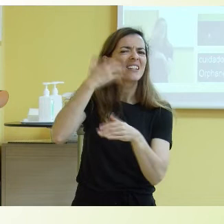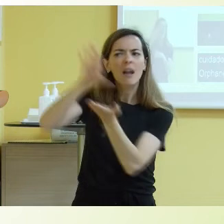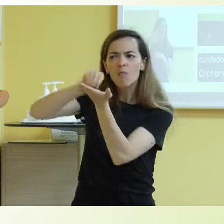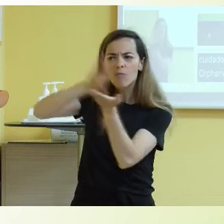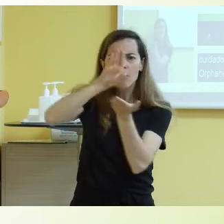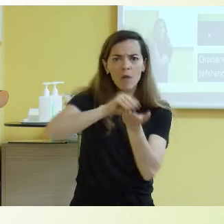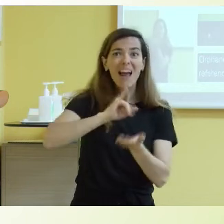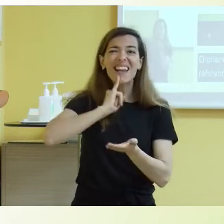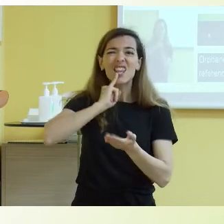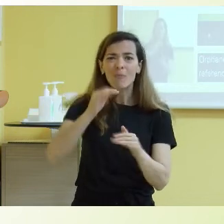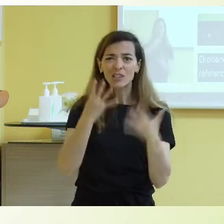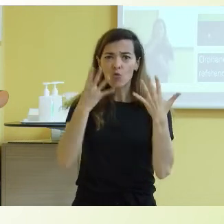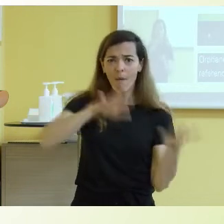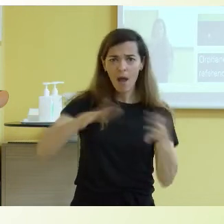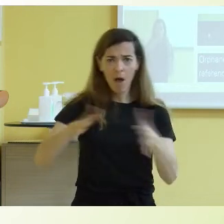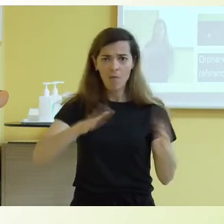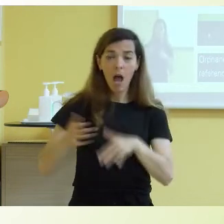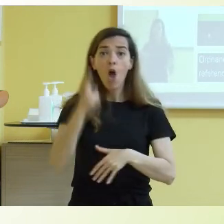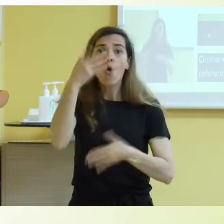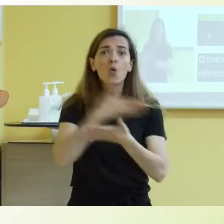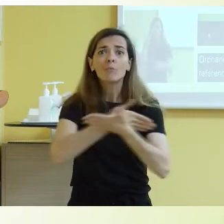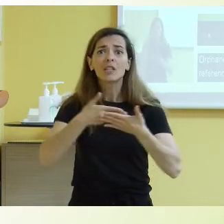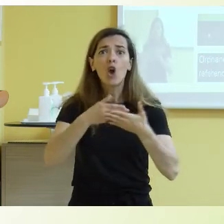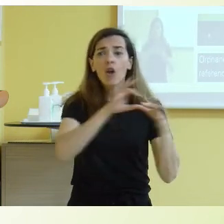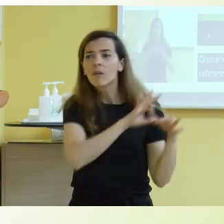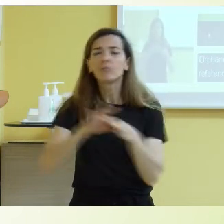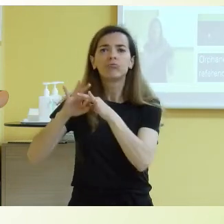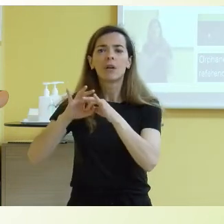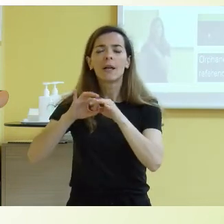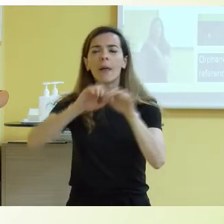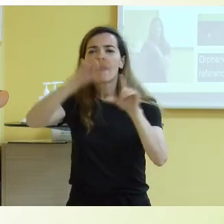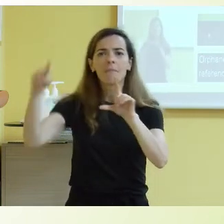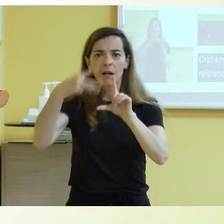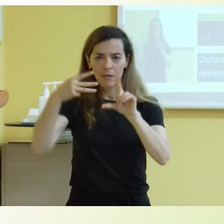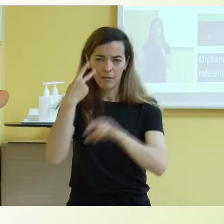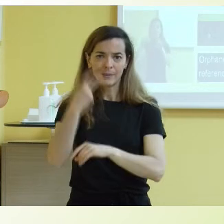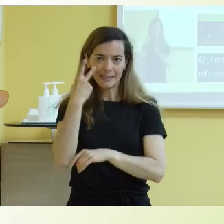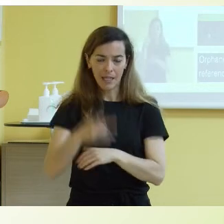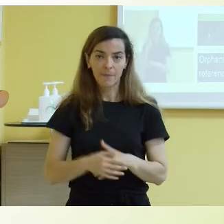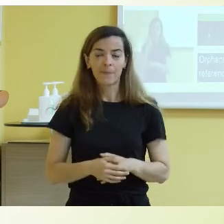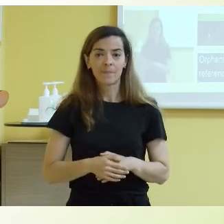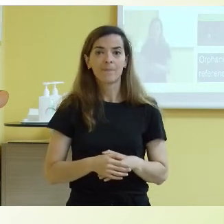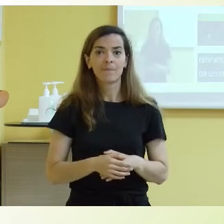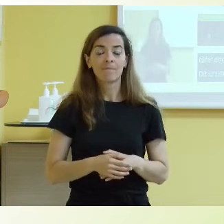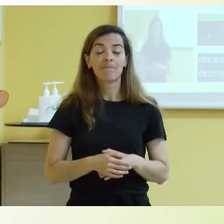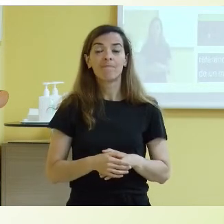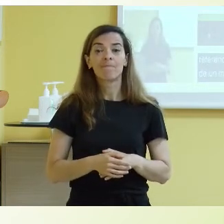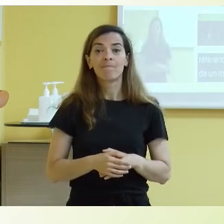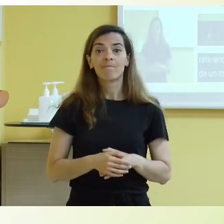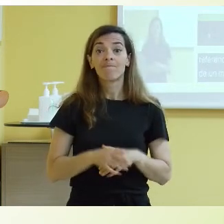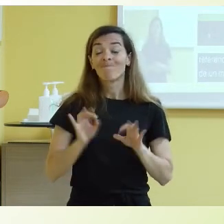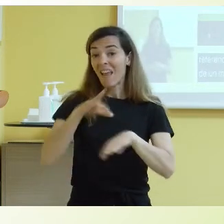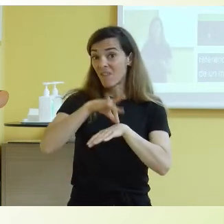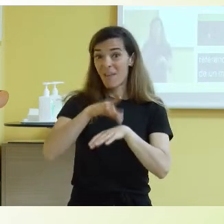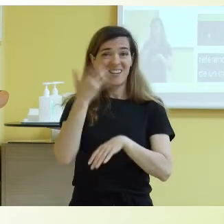9 idiomas y genera más de 1 millón de páginas visitadas al mes. Dadas las características de las